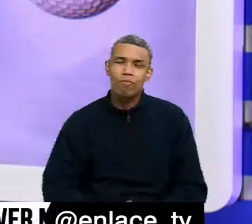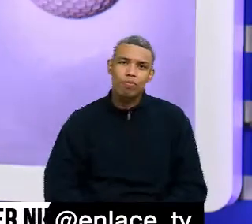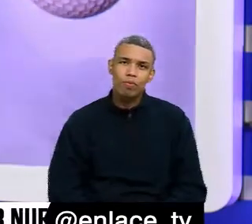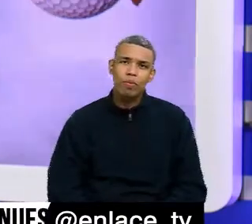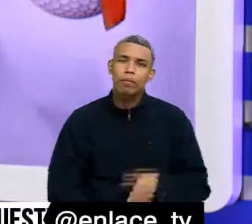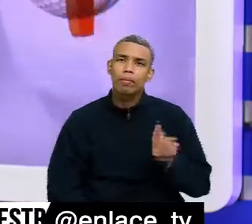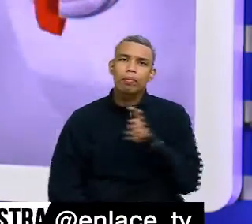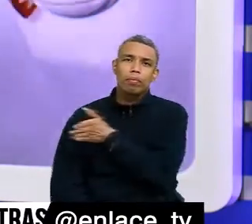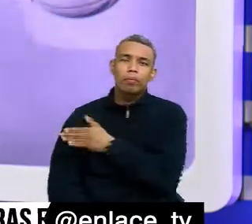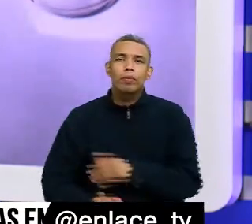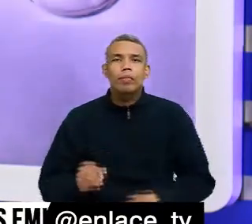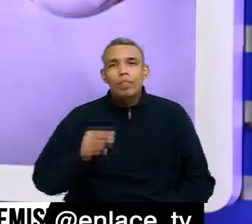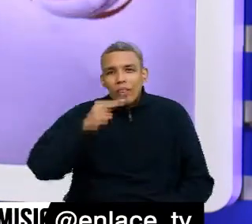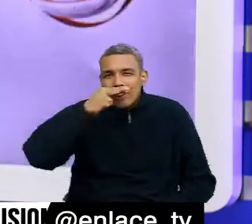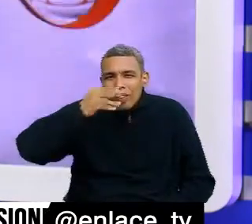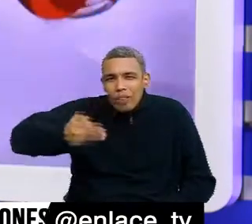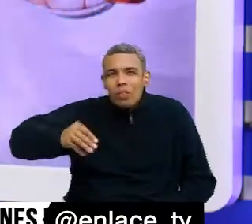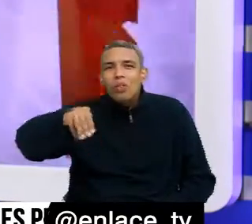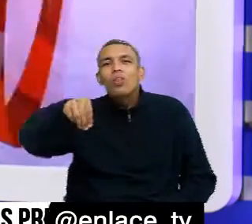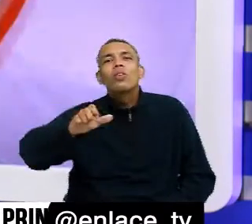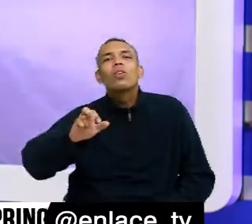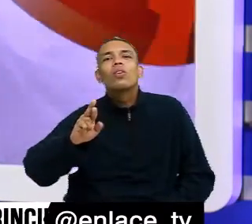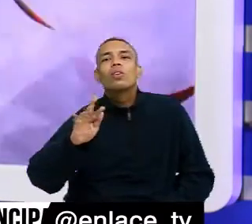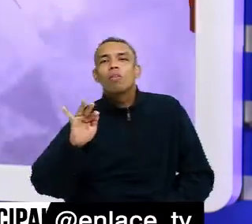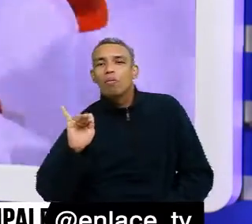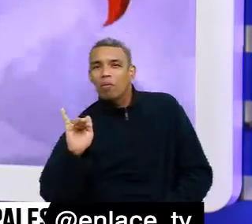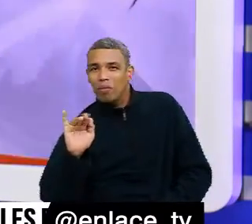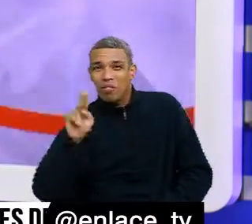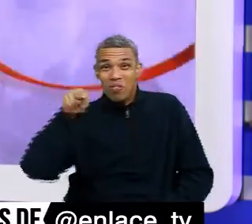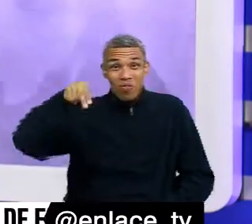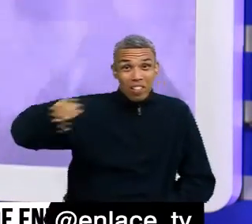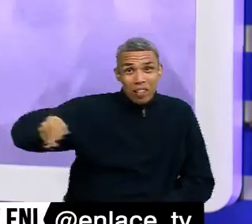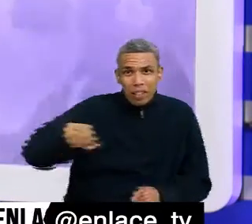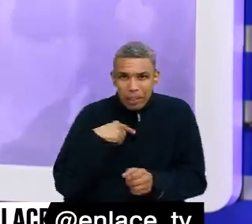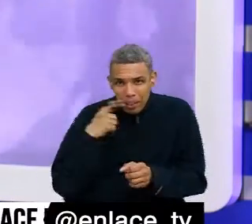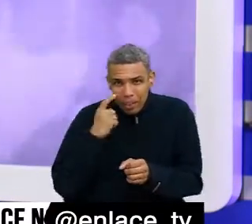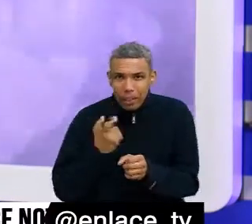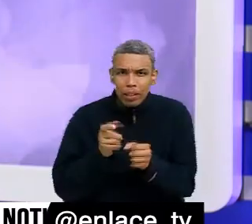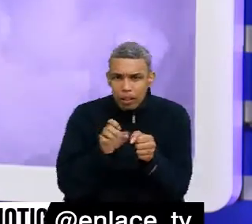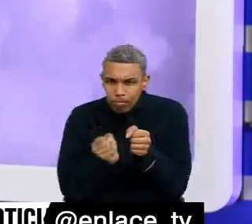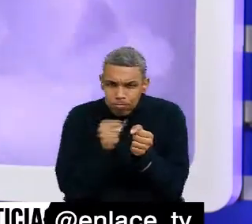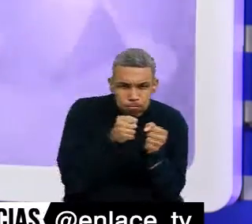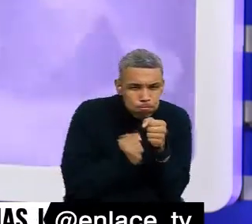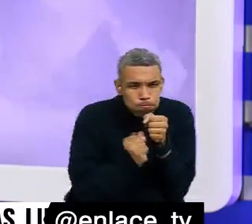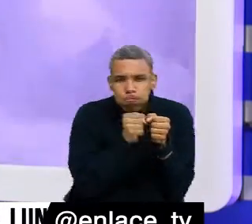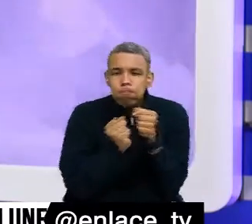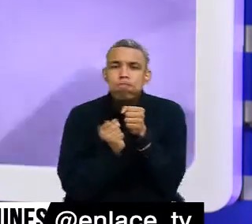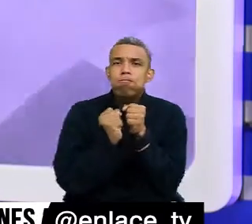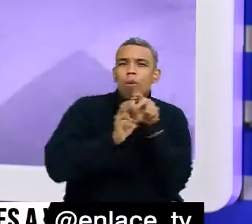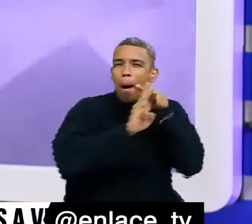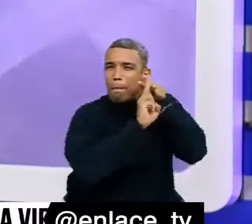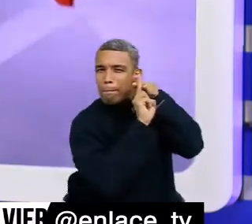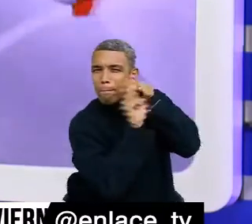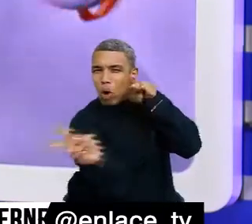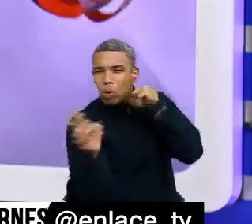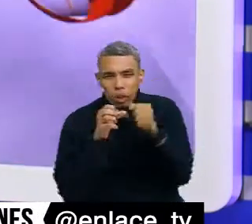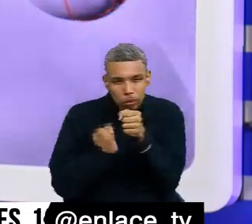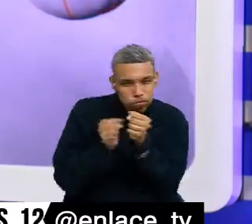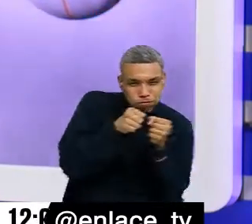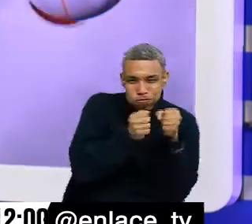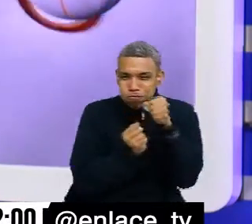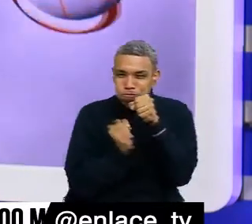Martín Ramírez se subió a lo más alto del podio en la válida X30, la cual se disputó en Neiva. Martín Ramírez